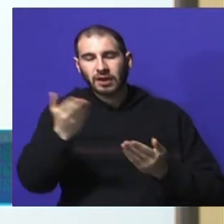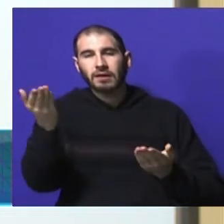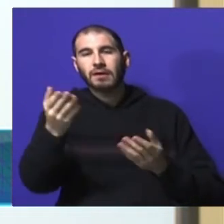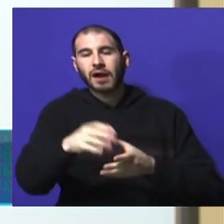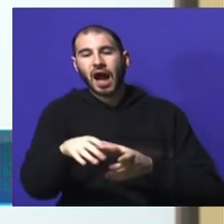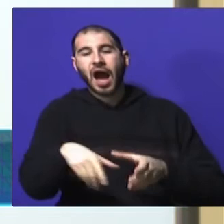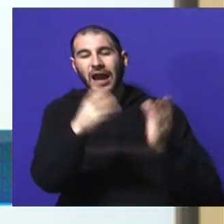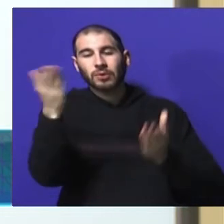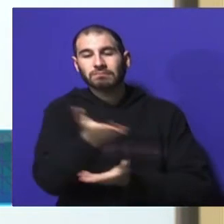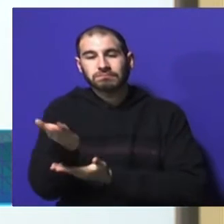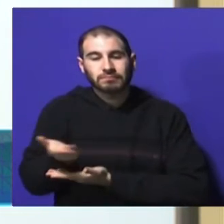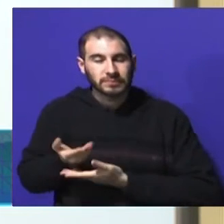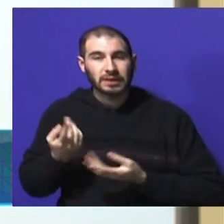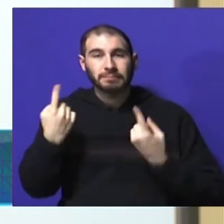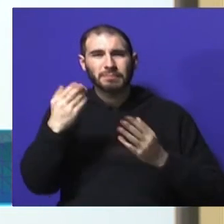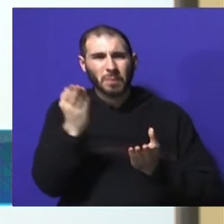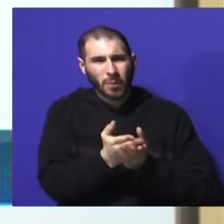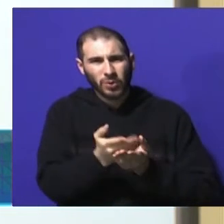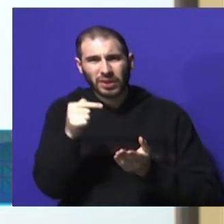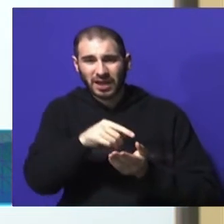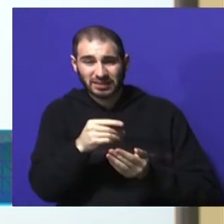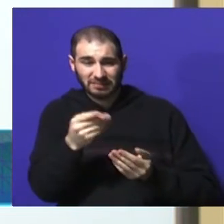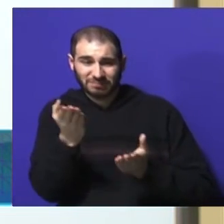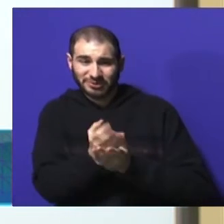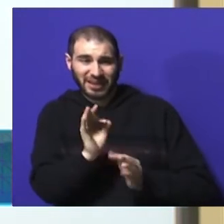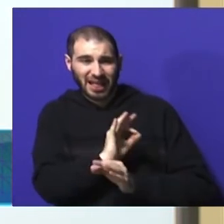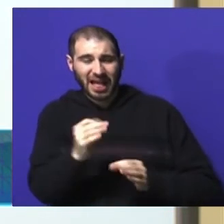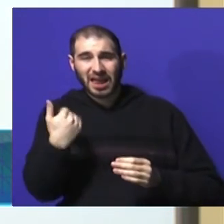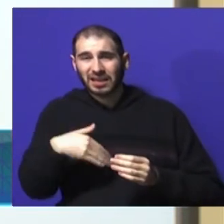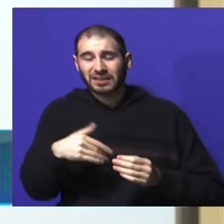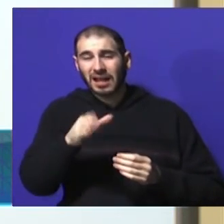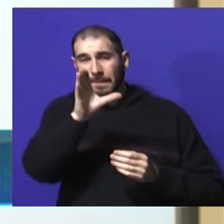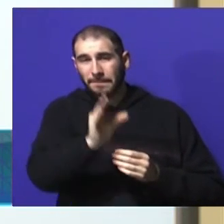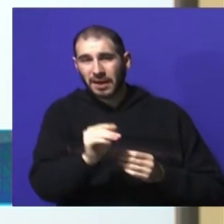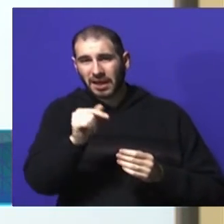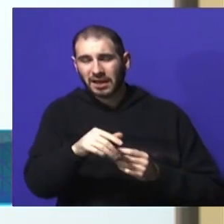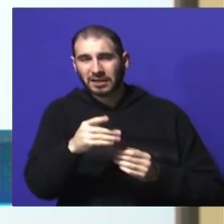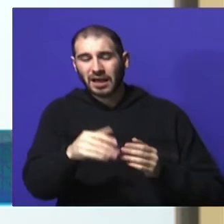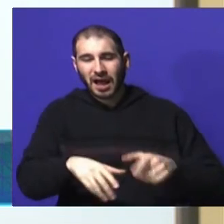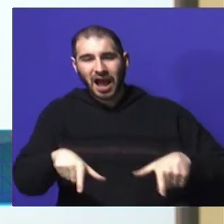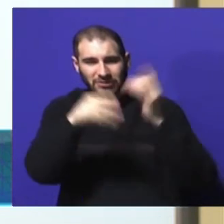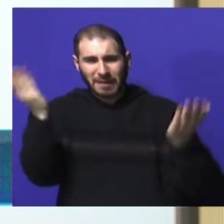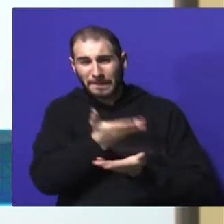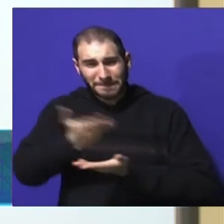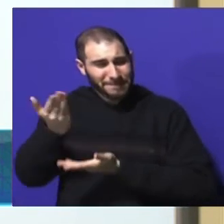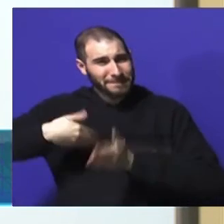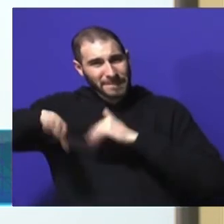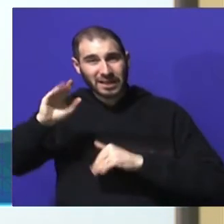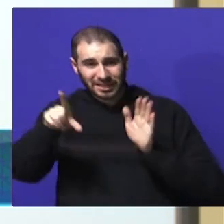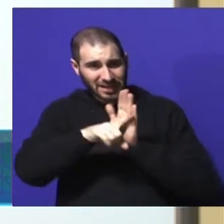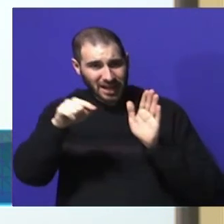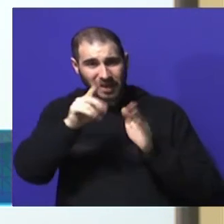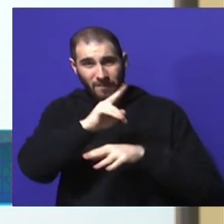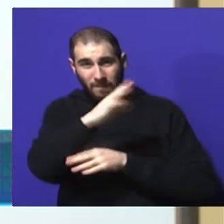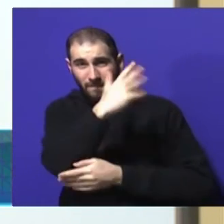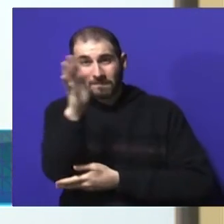Sí. Sin embargo, primero, las multas no se aplican. Argentina es uno de los países que más desmonta en el mundo, a pesar de tener una ley que protege